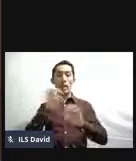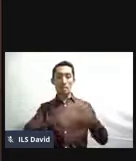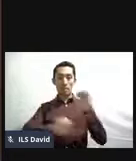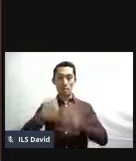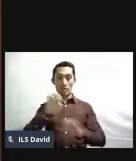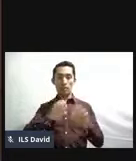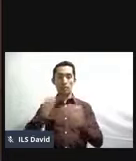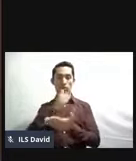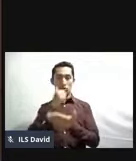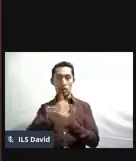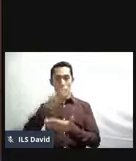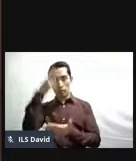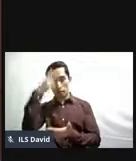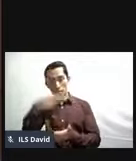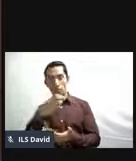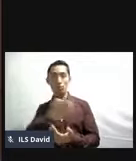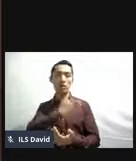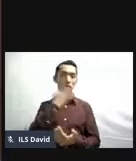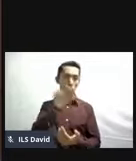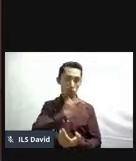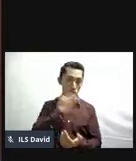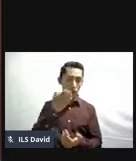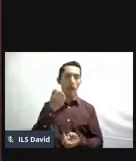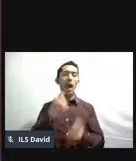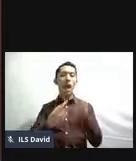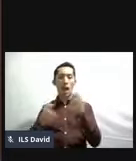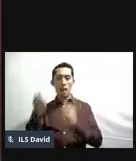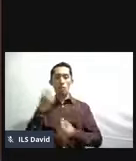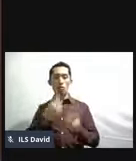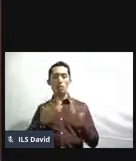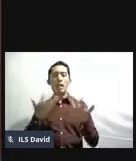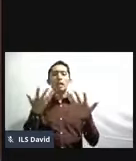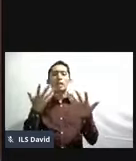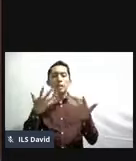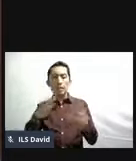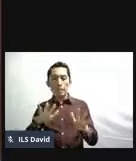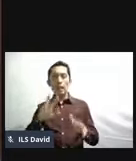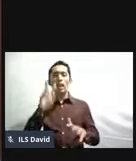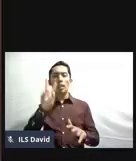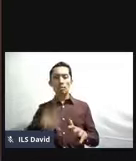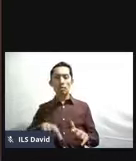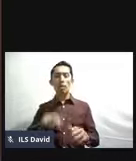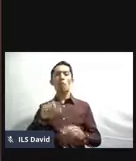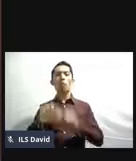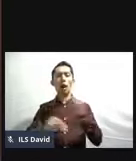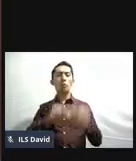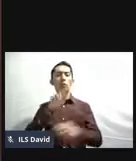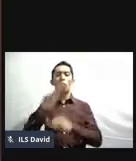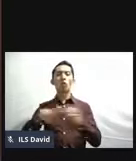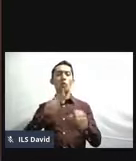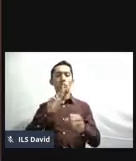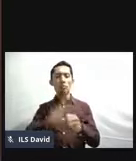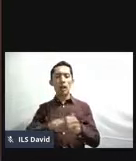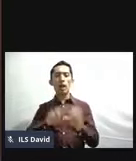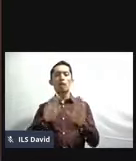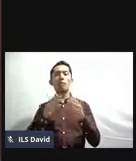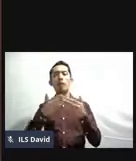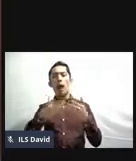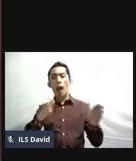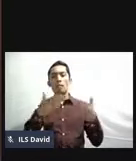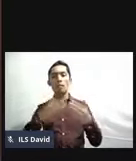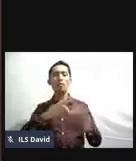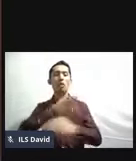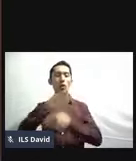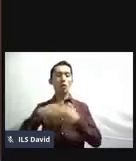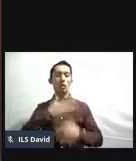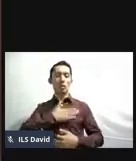México, algunas escuelas también, ya están saliendo a la calle. Hola a todas y a todos,